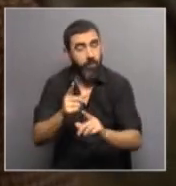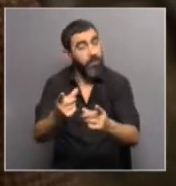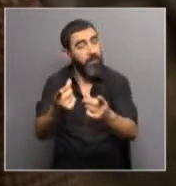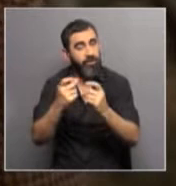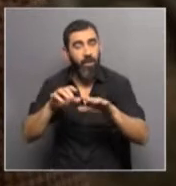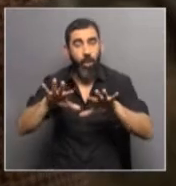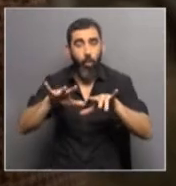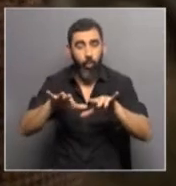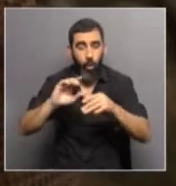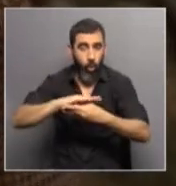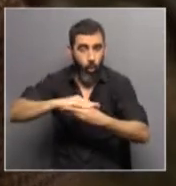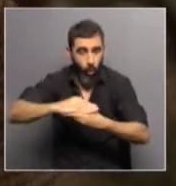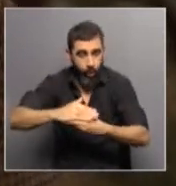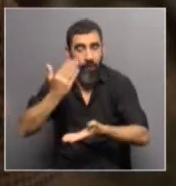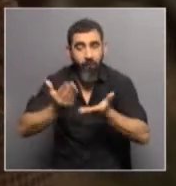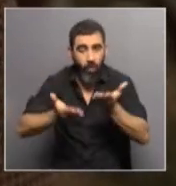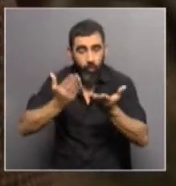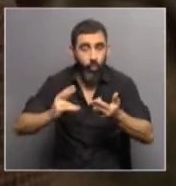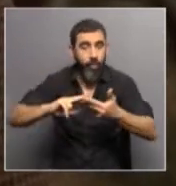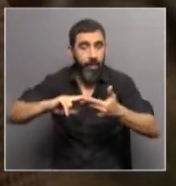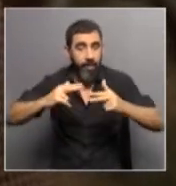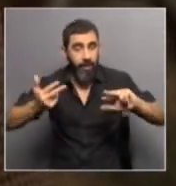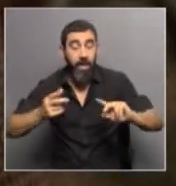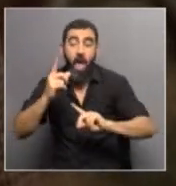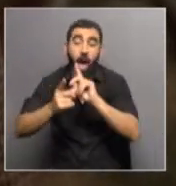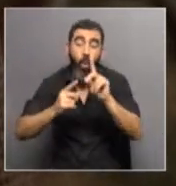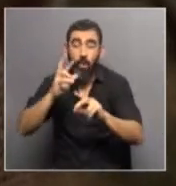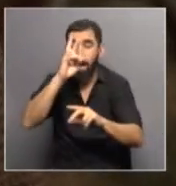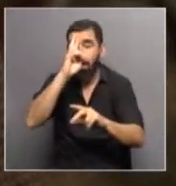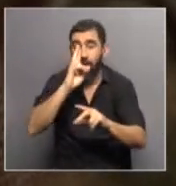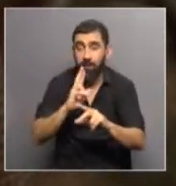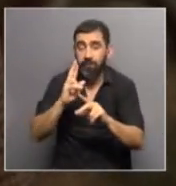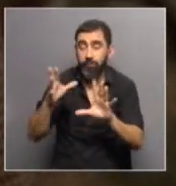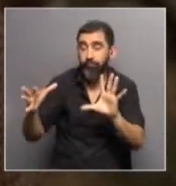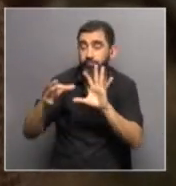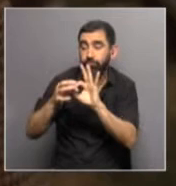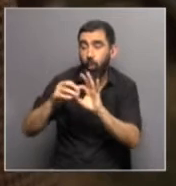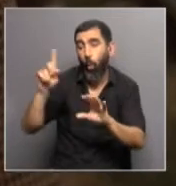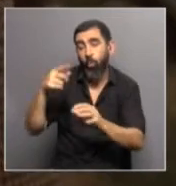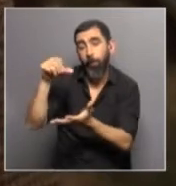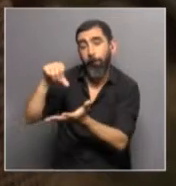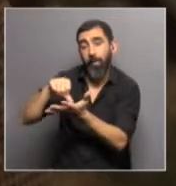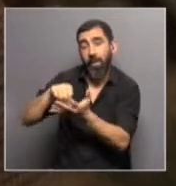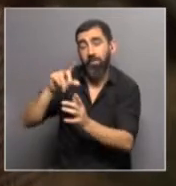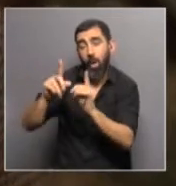de las computadoras, empezaron las evaluaciones genéticas. Algunas razas se asociaron con criadores de otros países, otros